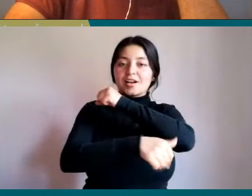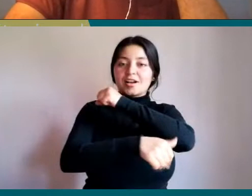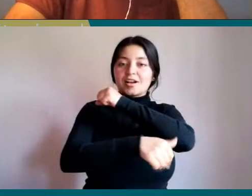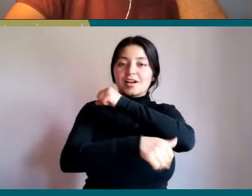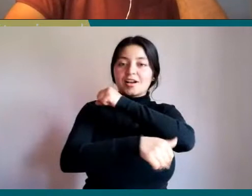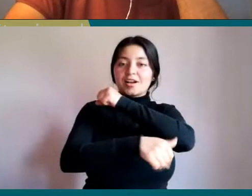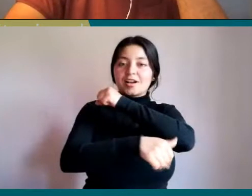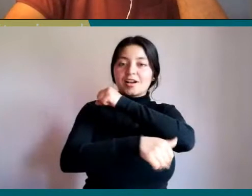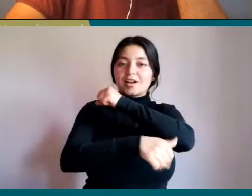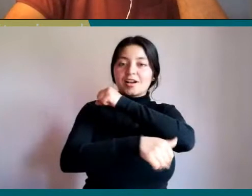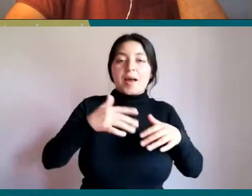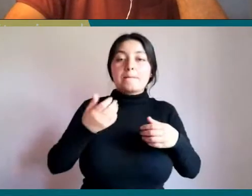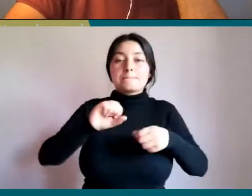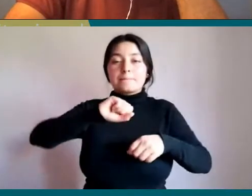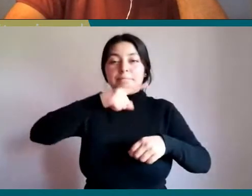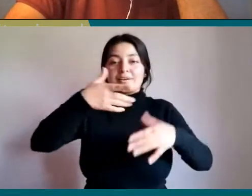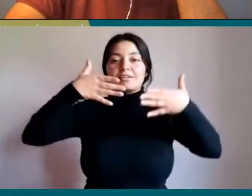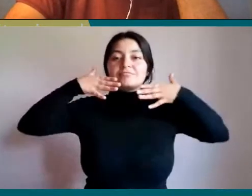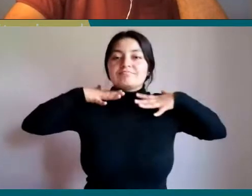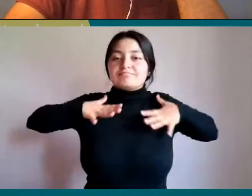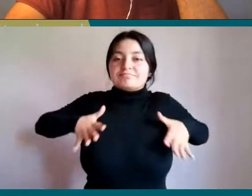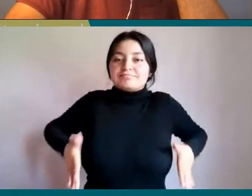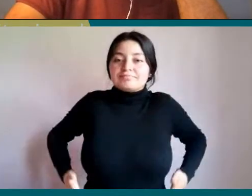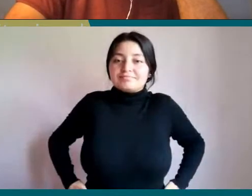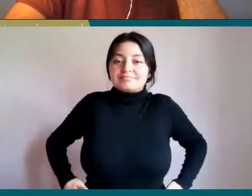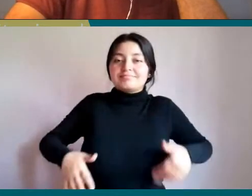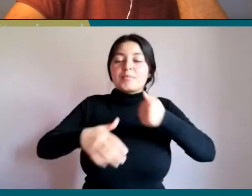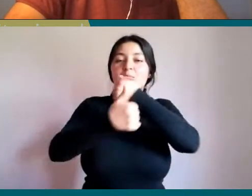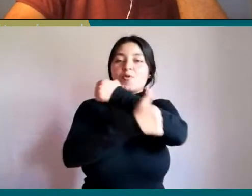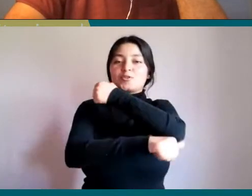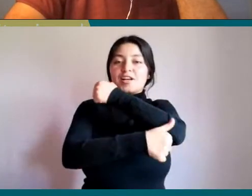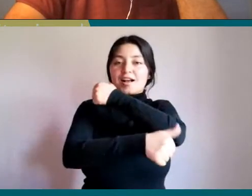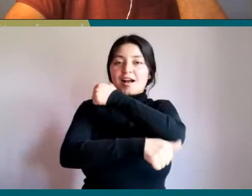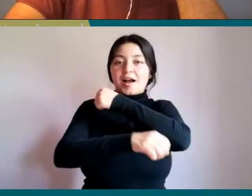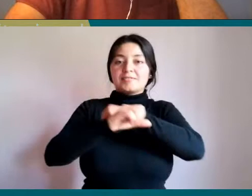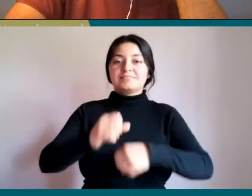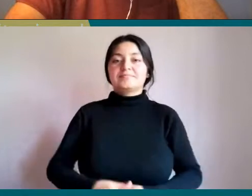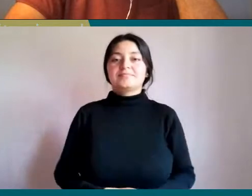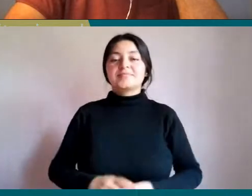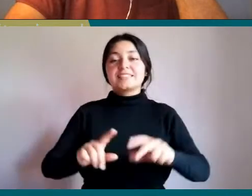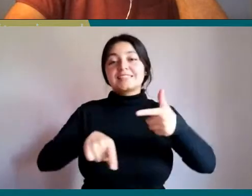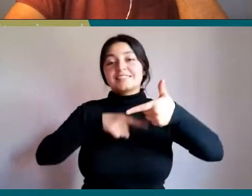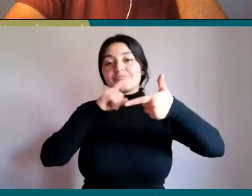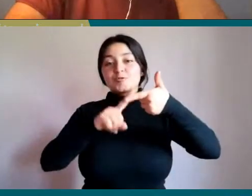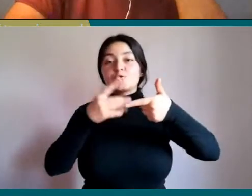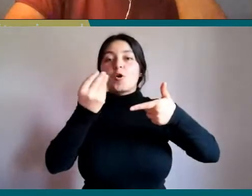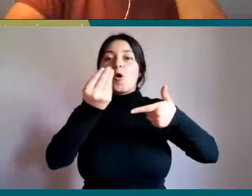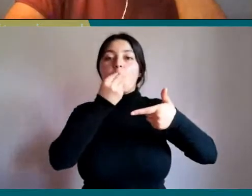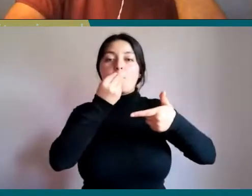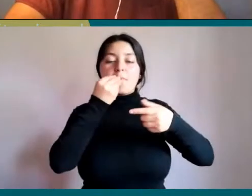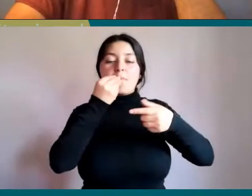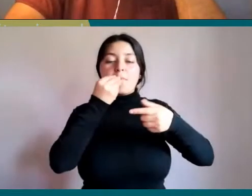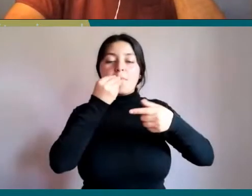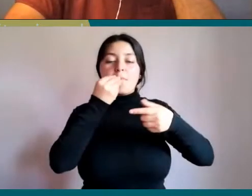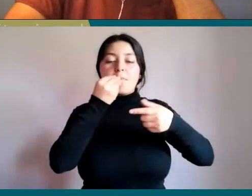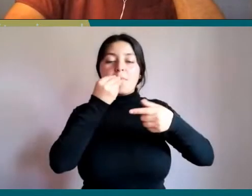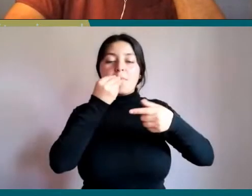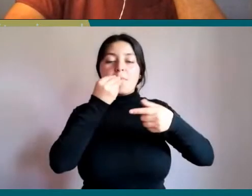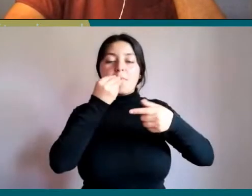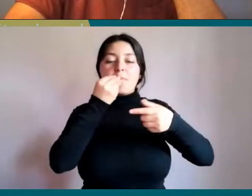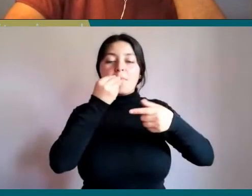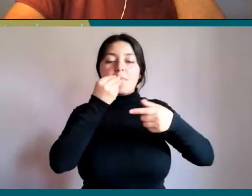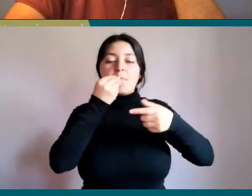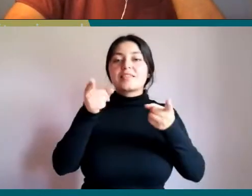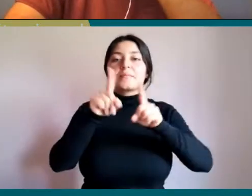con una ruana de nuestra tierra y segundo para que venga y disfrute de nuestras comidas típicas, de nuestra cultura, de